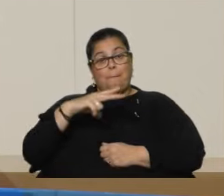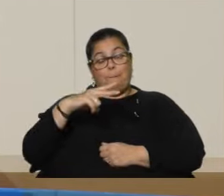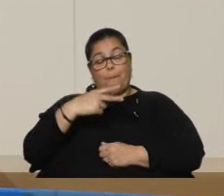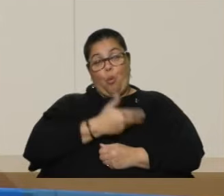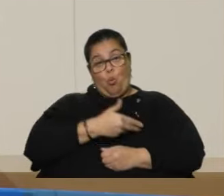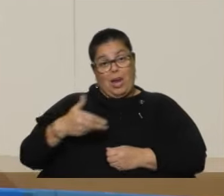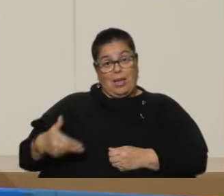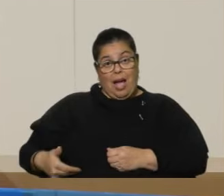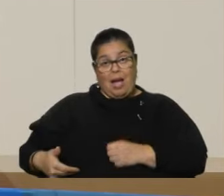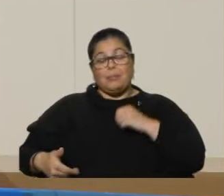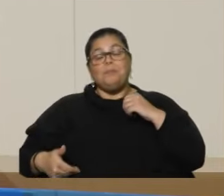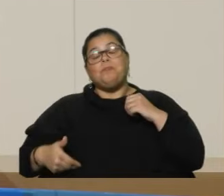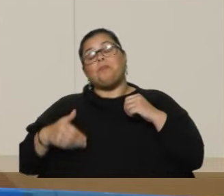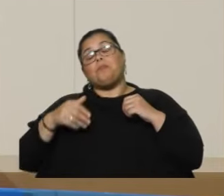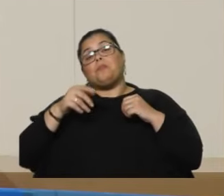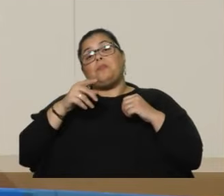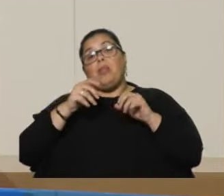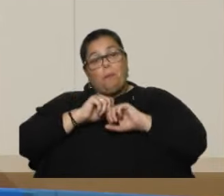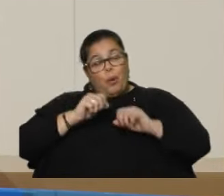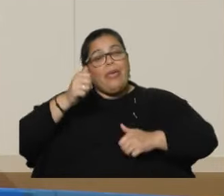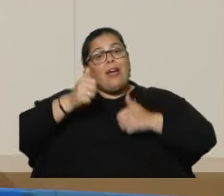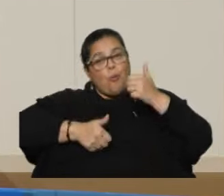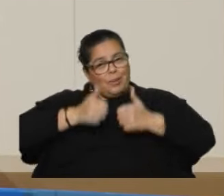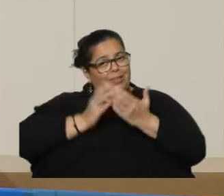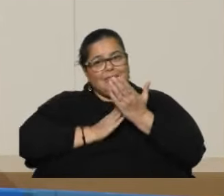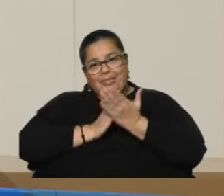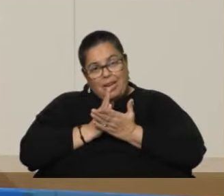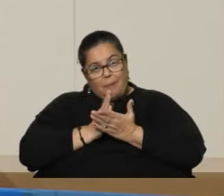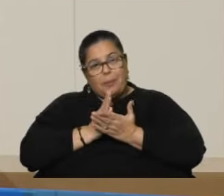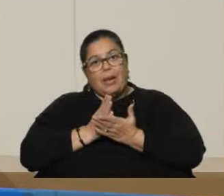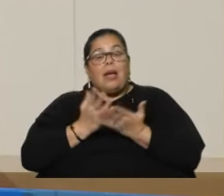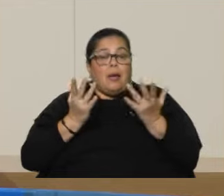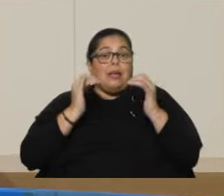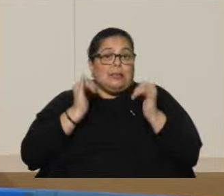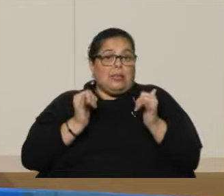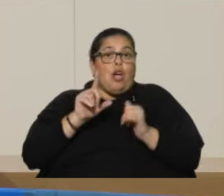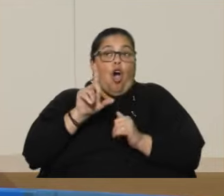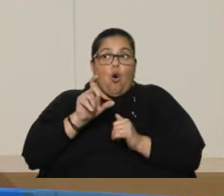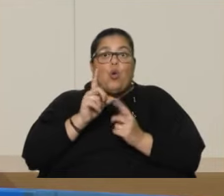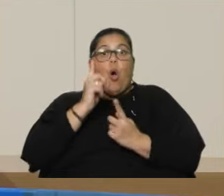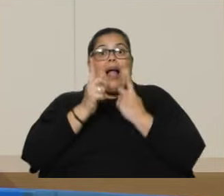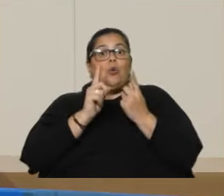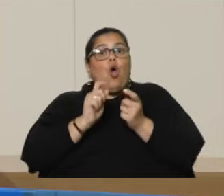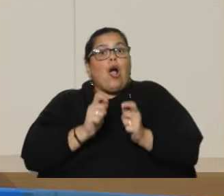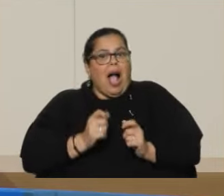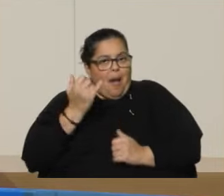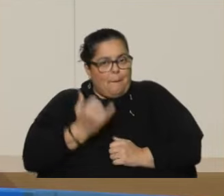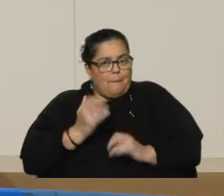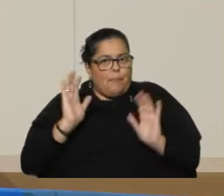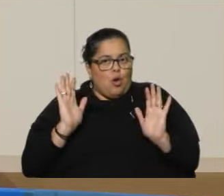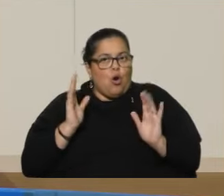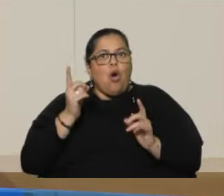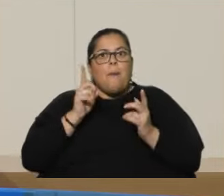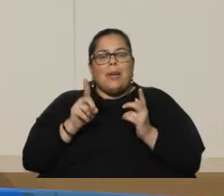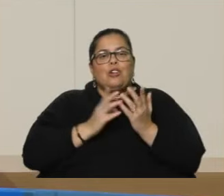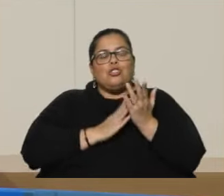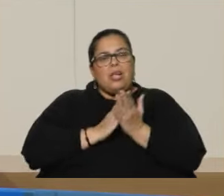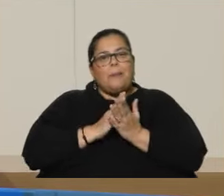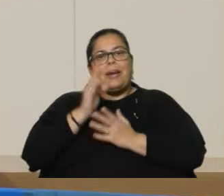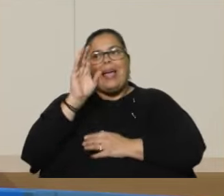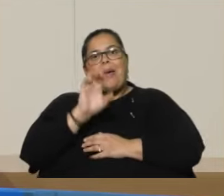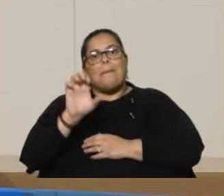tienen en muchos sentidos, obviamente pueden competir. Claro, van a implicar algunos cambios, pero las empresas públicas las defendemos, van a ser